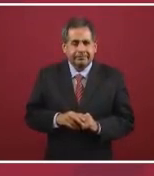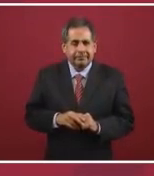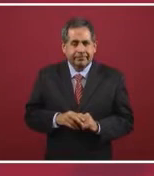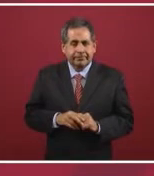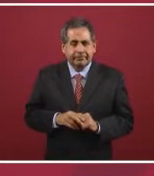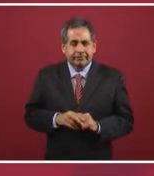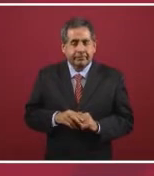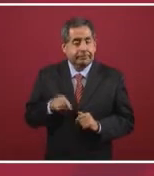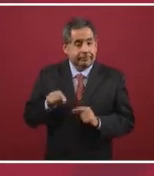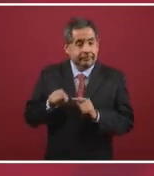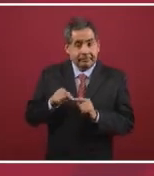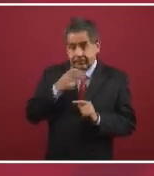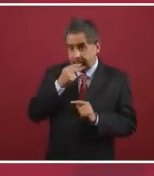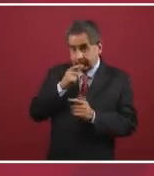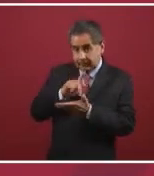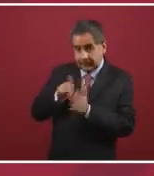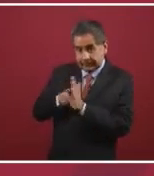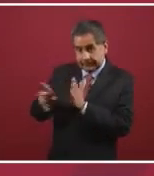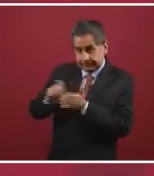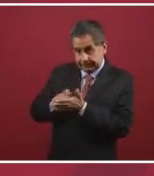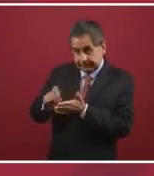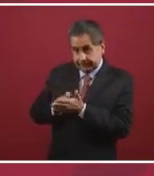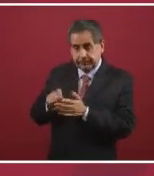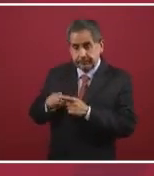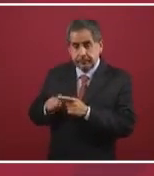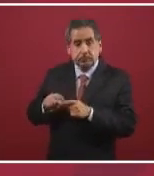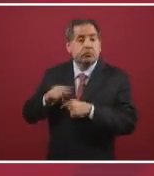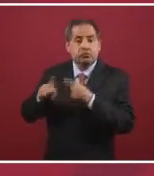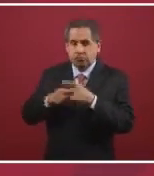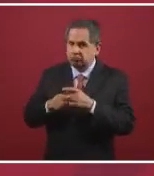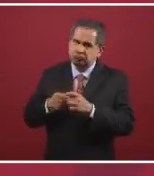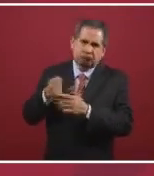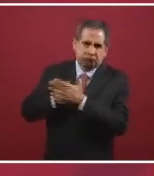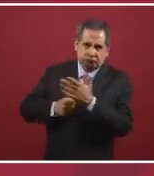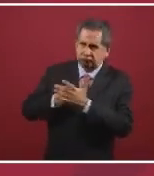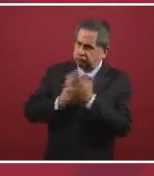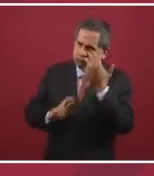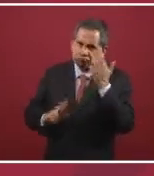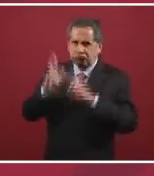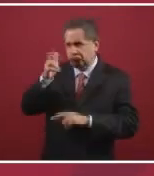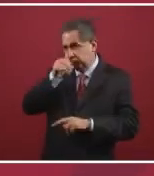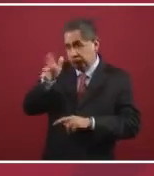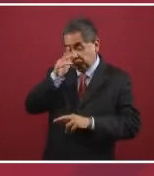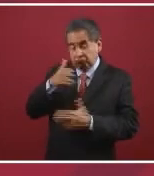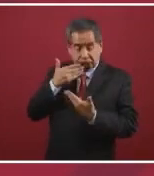Que luego fue un gran revolucionario,